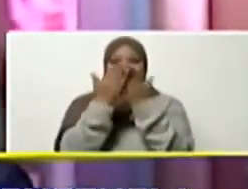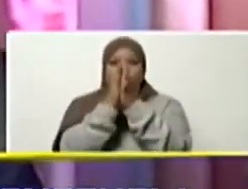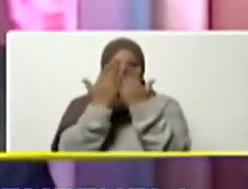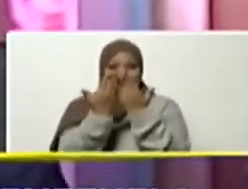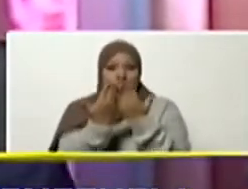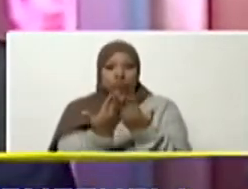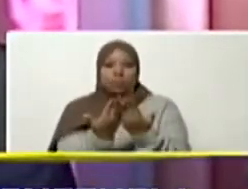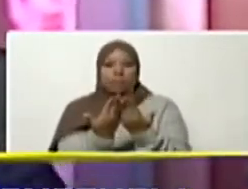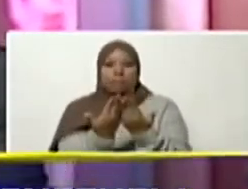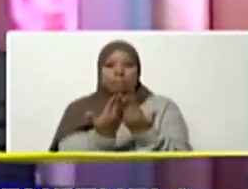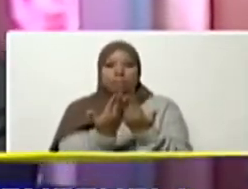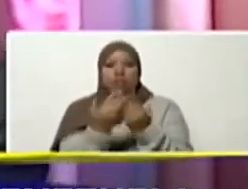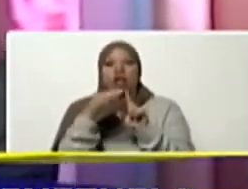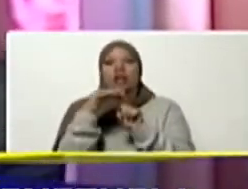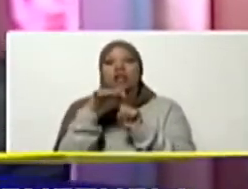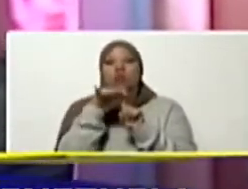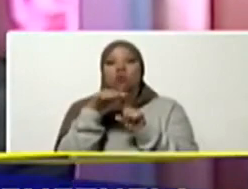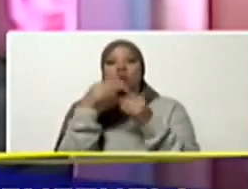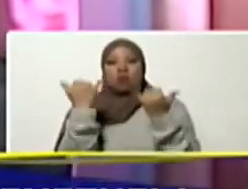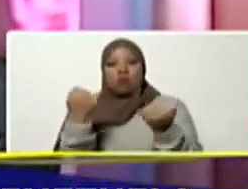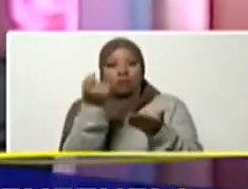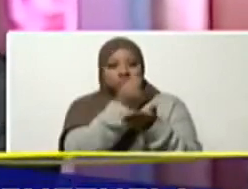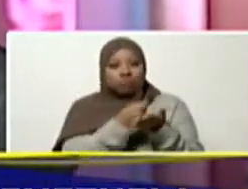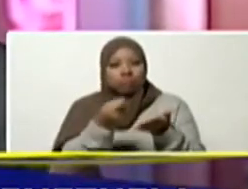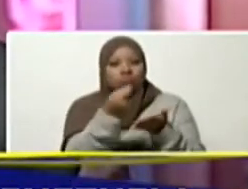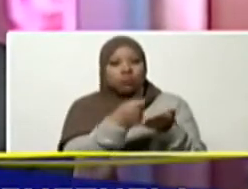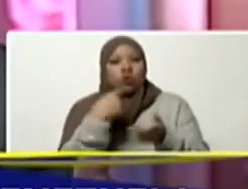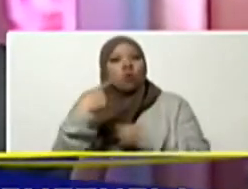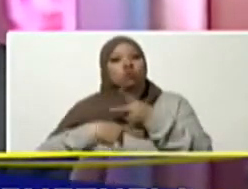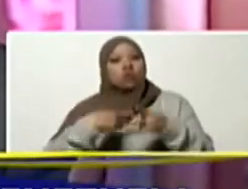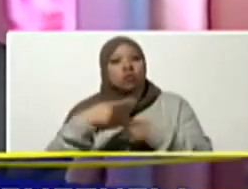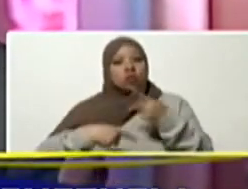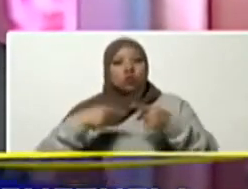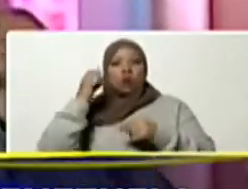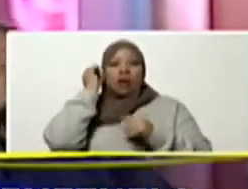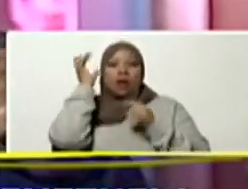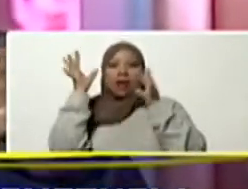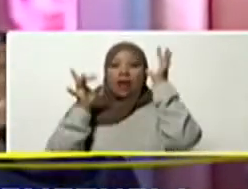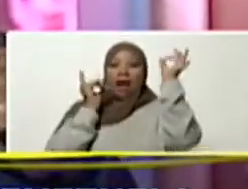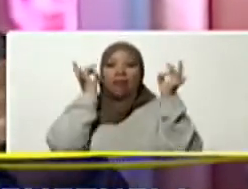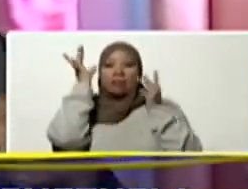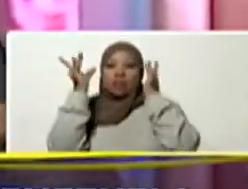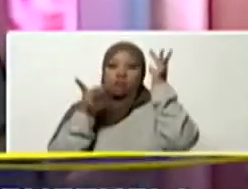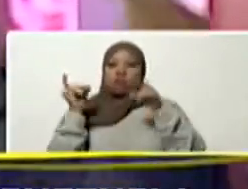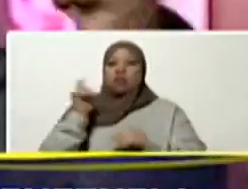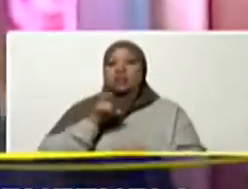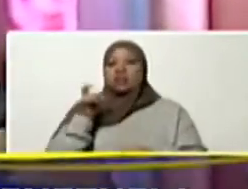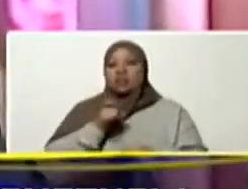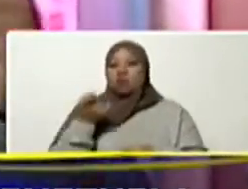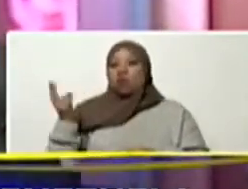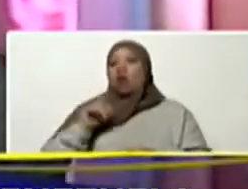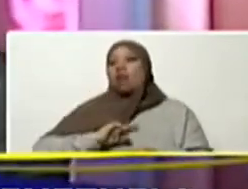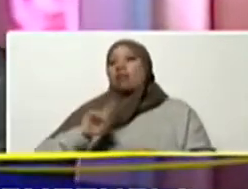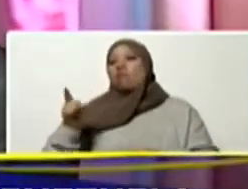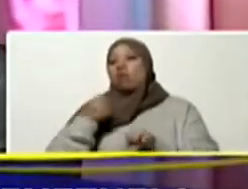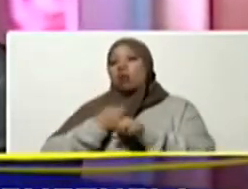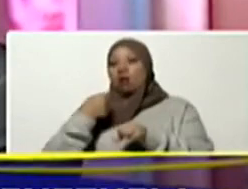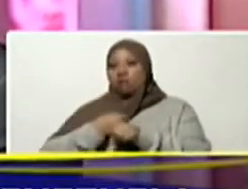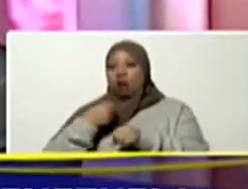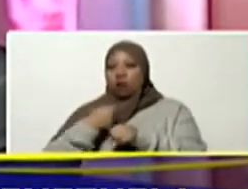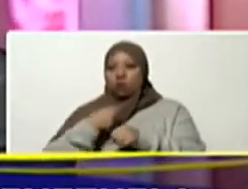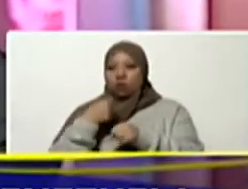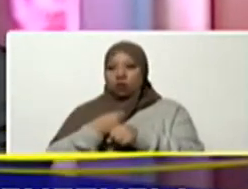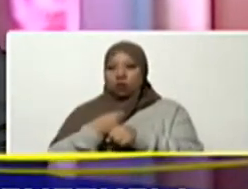ha generado. Y sin ese proceso creativo no habría sido posible convocarnos. Tampoco si no hubiera trabajadores y